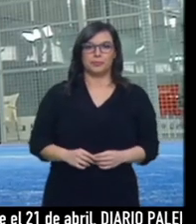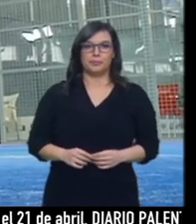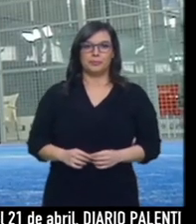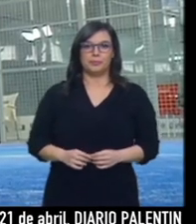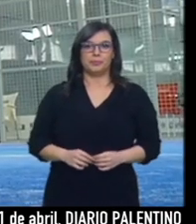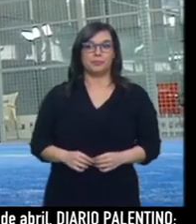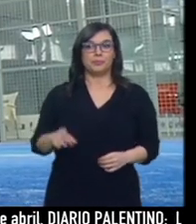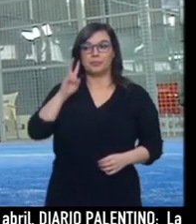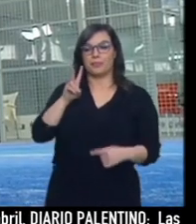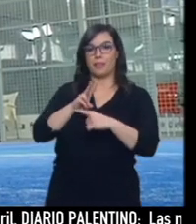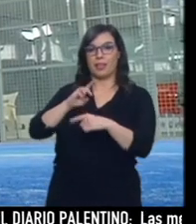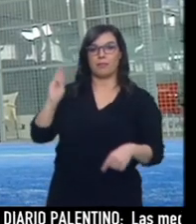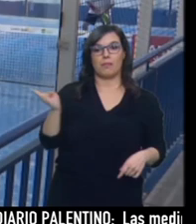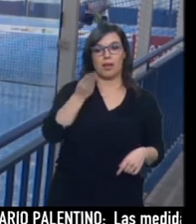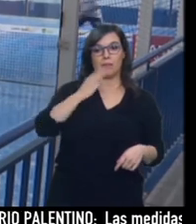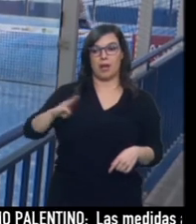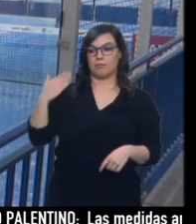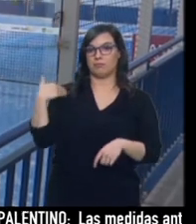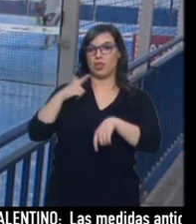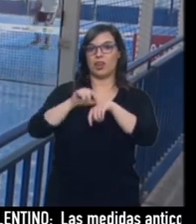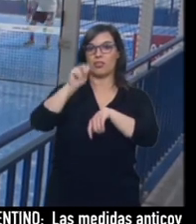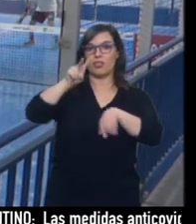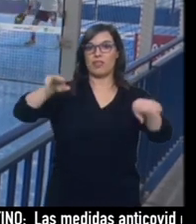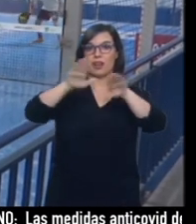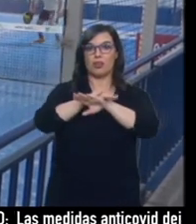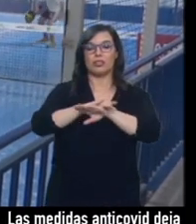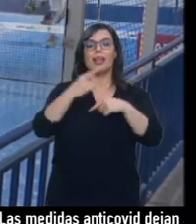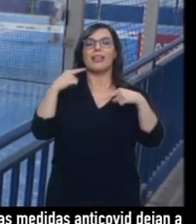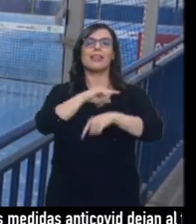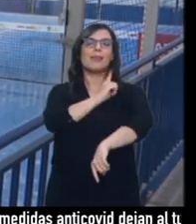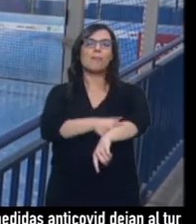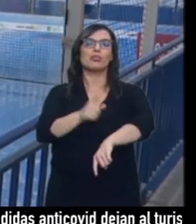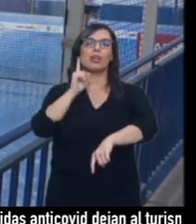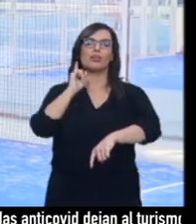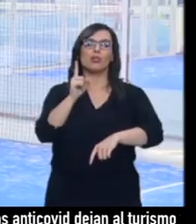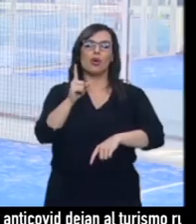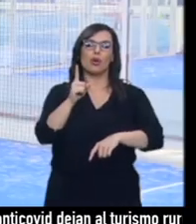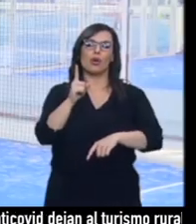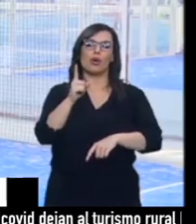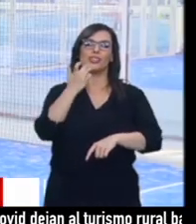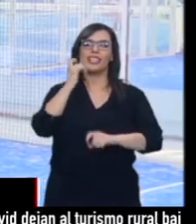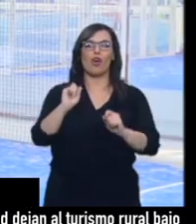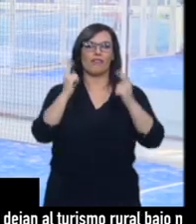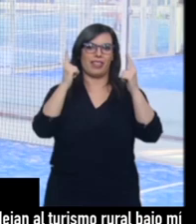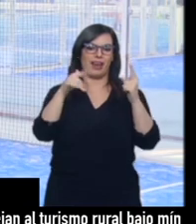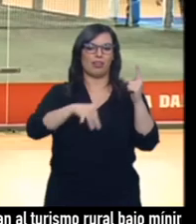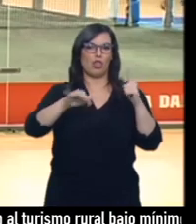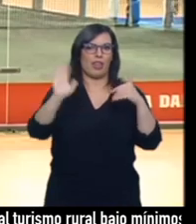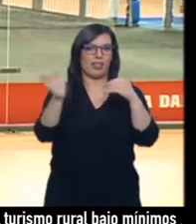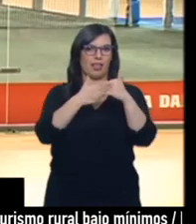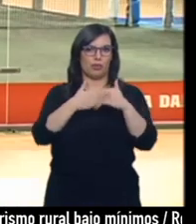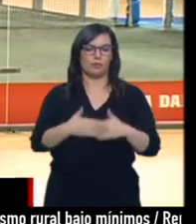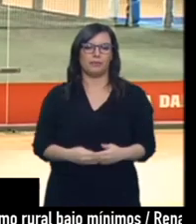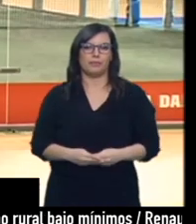Son sus últimos golpes. Desde esta medianoche solo se podrá hacer deporte en espacios cerrados si es oficial. Es un revés importante para nosotros. Es una